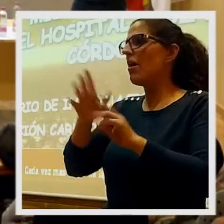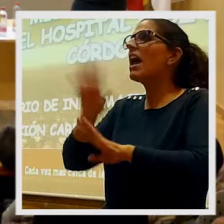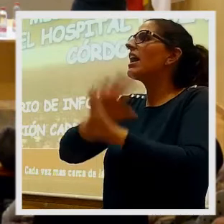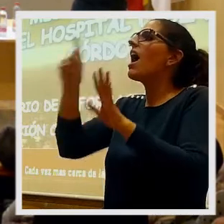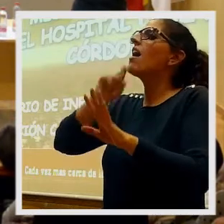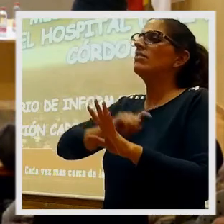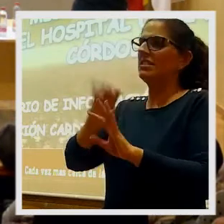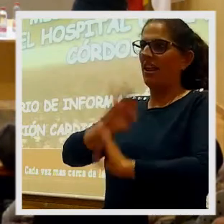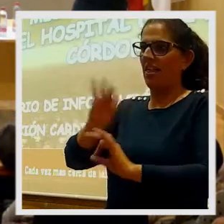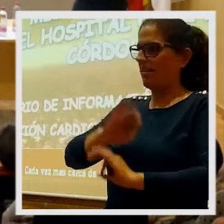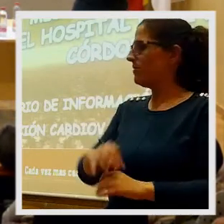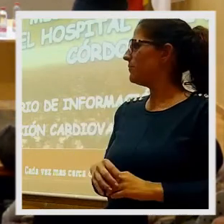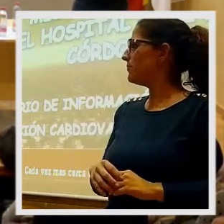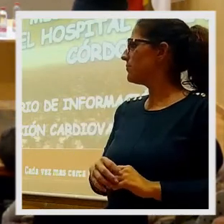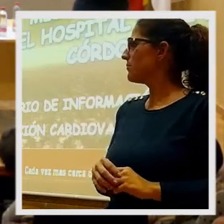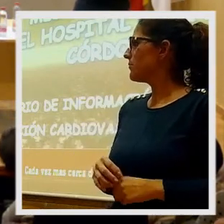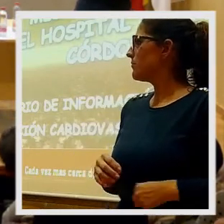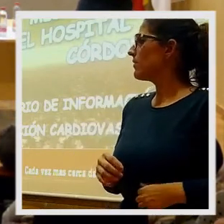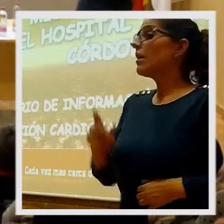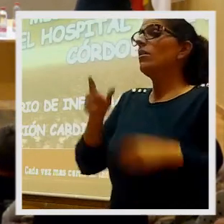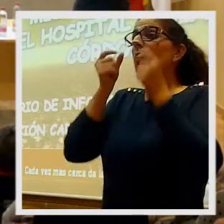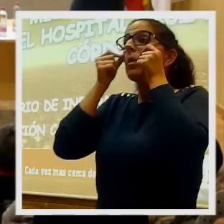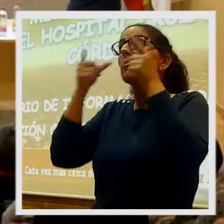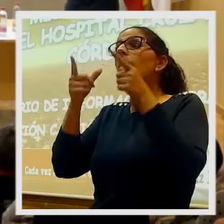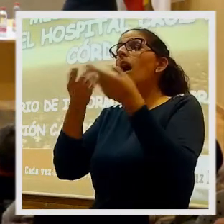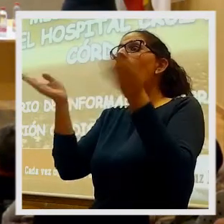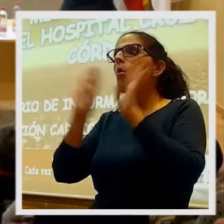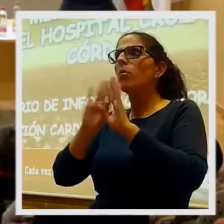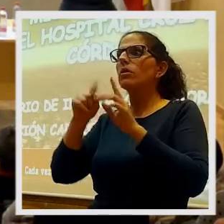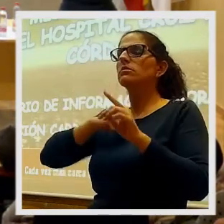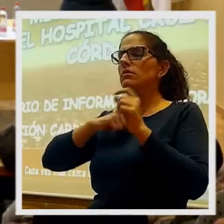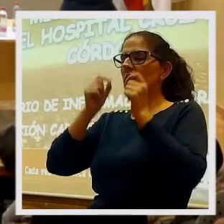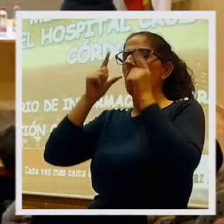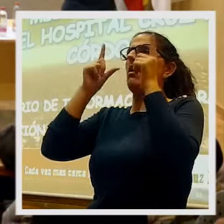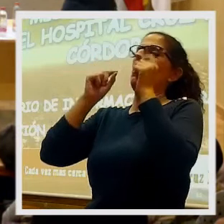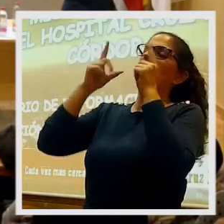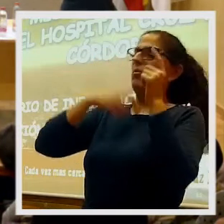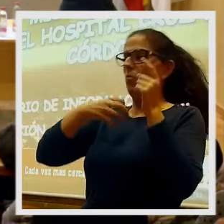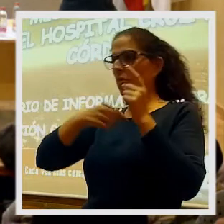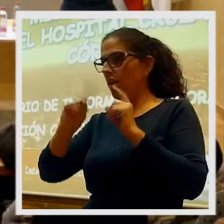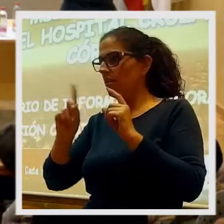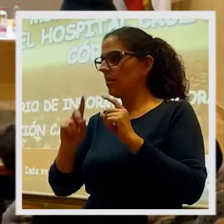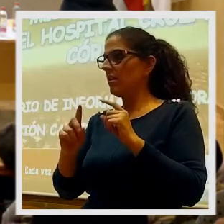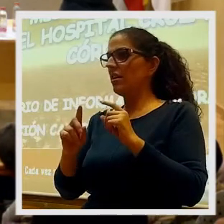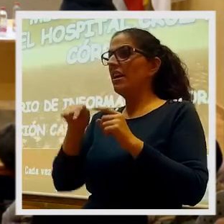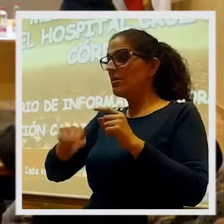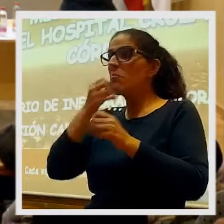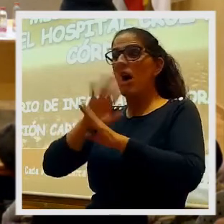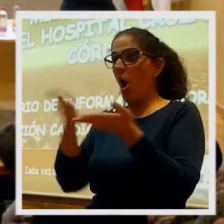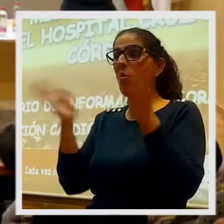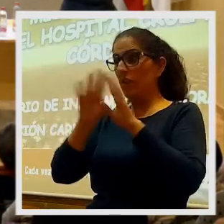avisado. Ahora te despiertas en la UCI, eres incapaz de abrir los párpados. Y créanme si le digo que ese es el mejor momento en la